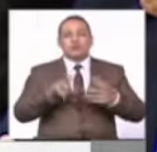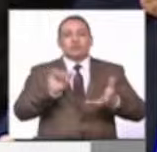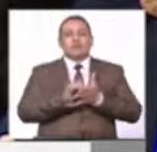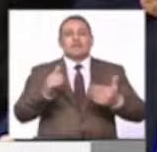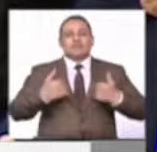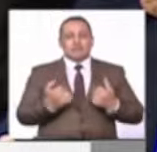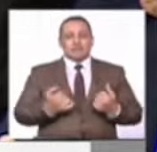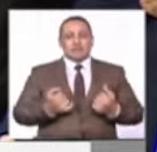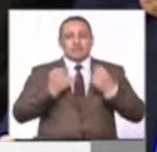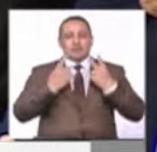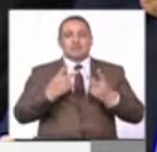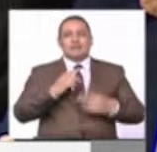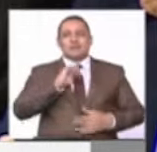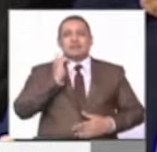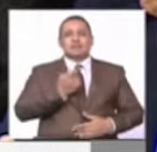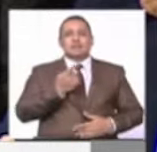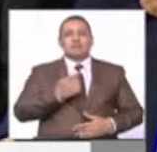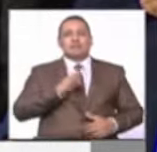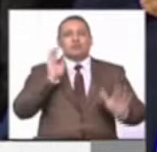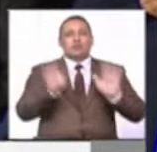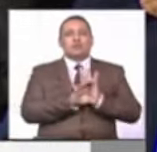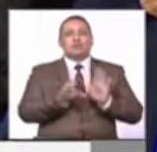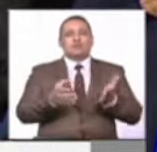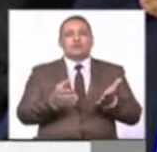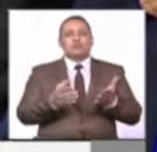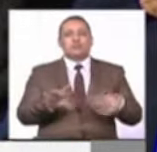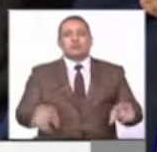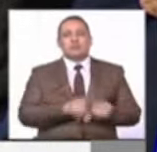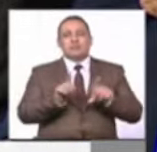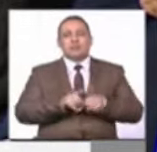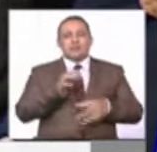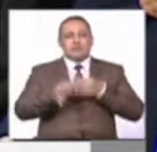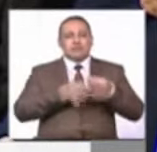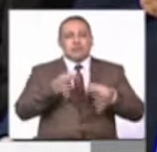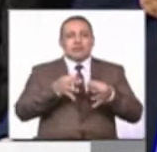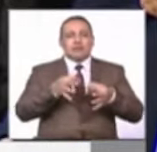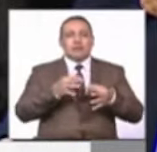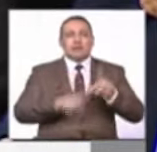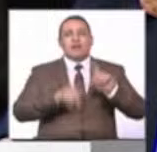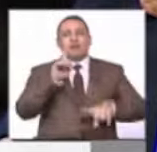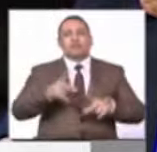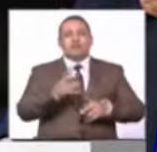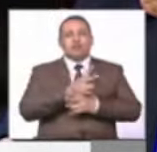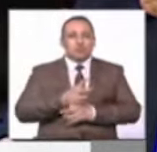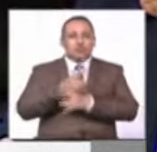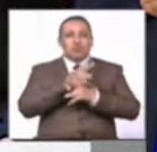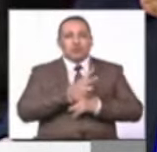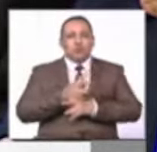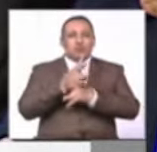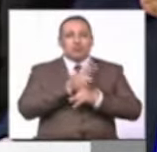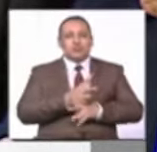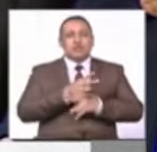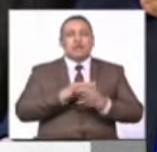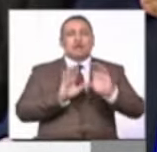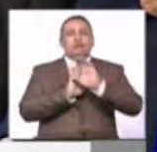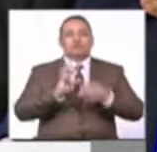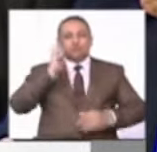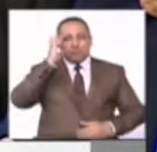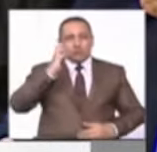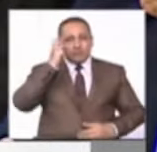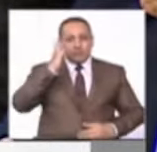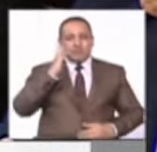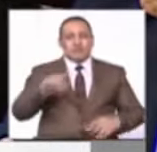como función ser el digamos por llamarlo de alguna manera El guardián de la constitu